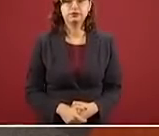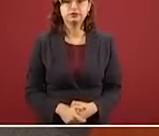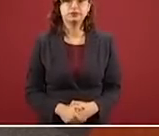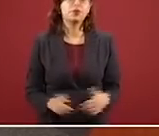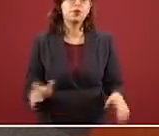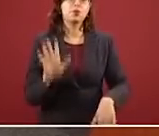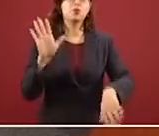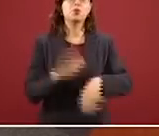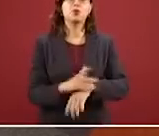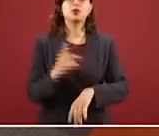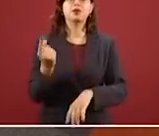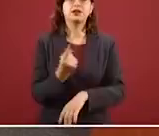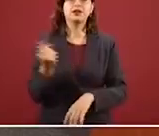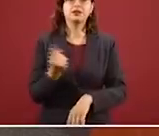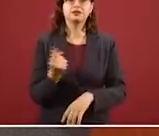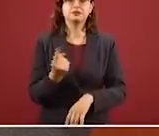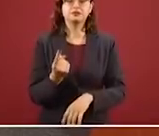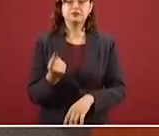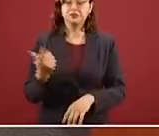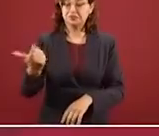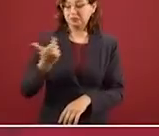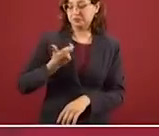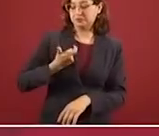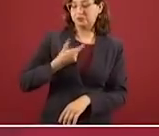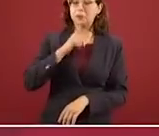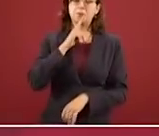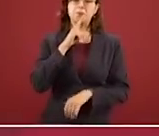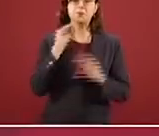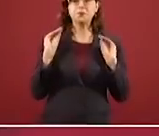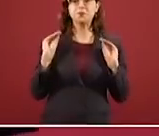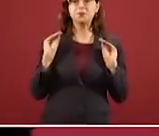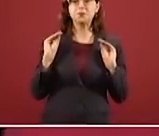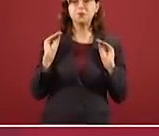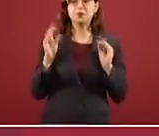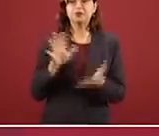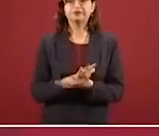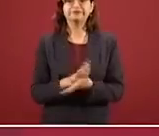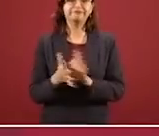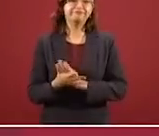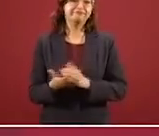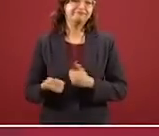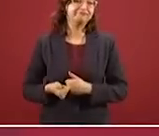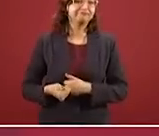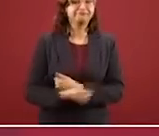los servidores públicos se quedaban callados, eran cómplices.